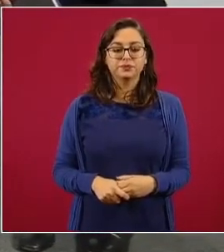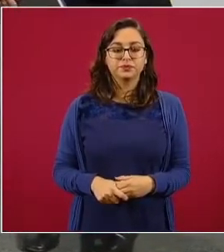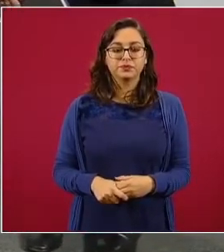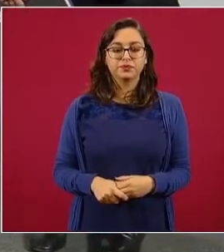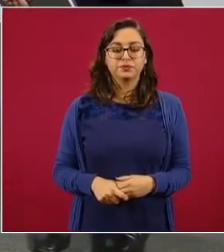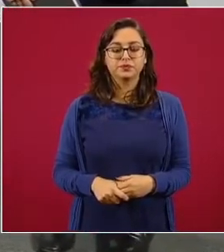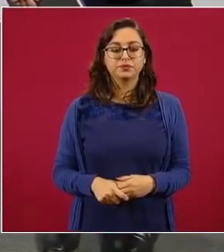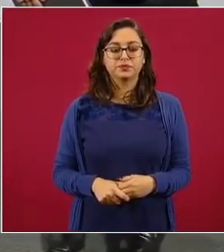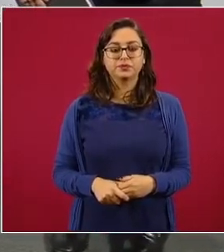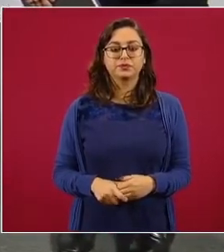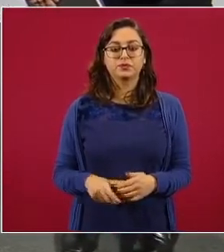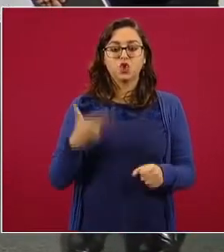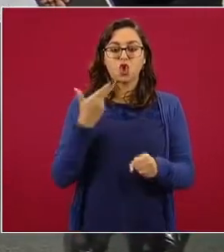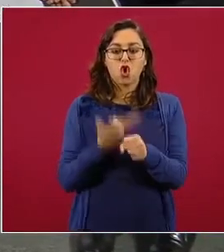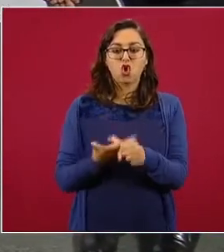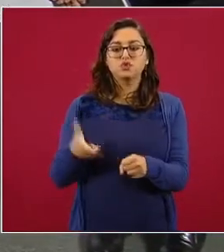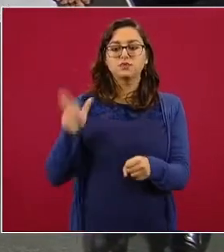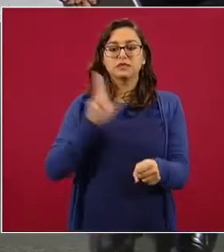este es un hospital móvil,